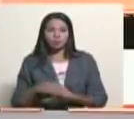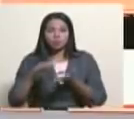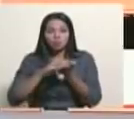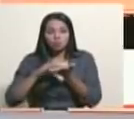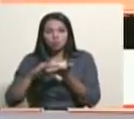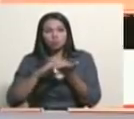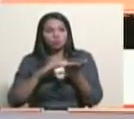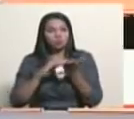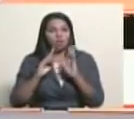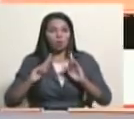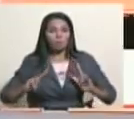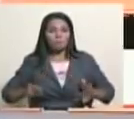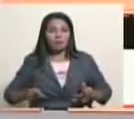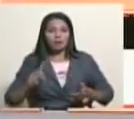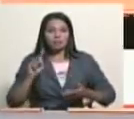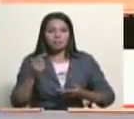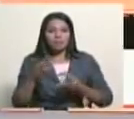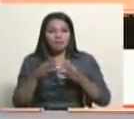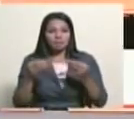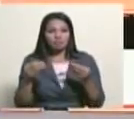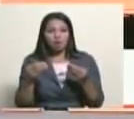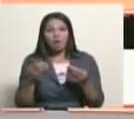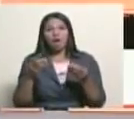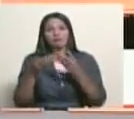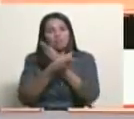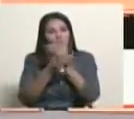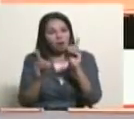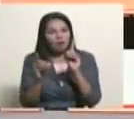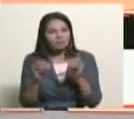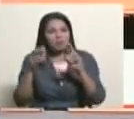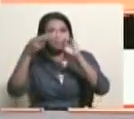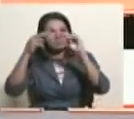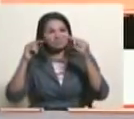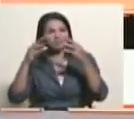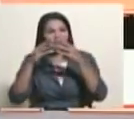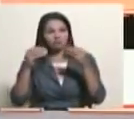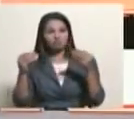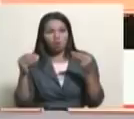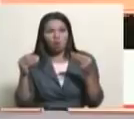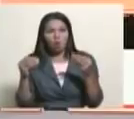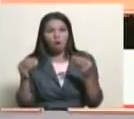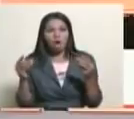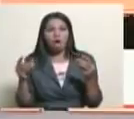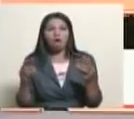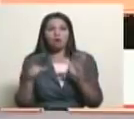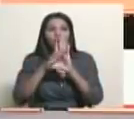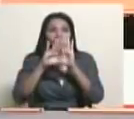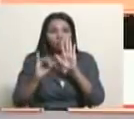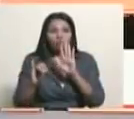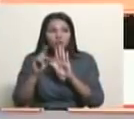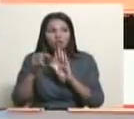Soluciones humanas, humanistas, democráticas, pacíficas, constitucionales.